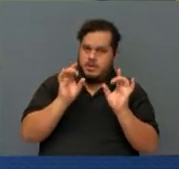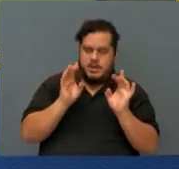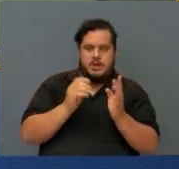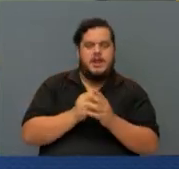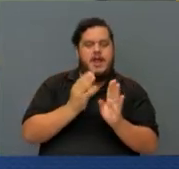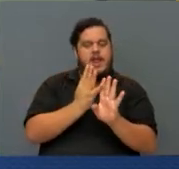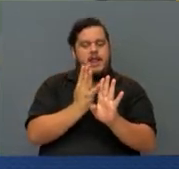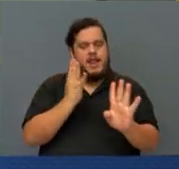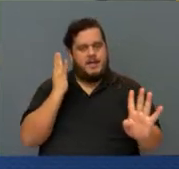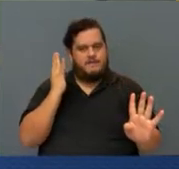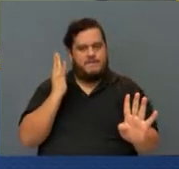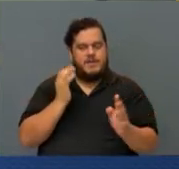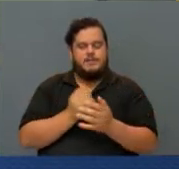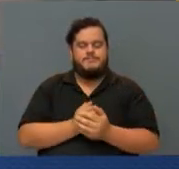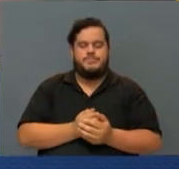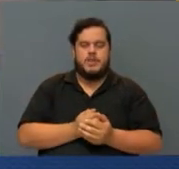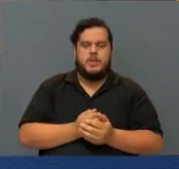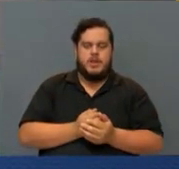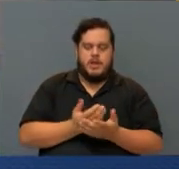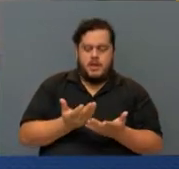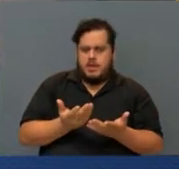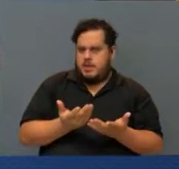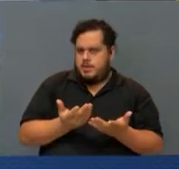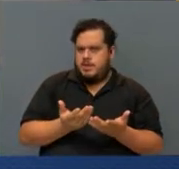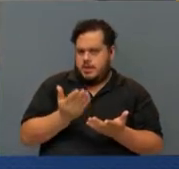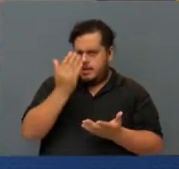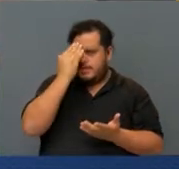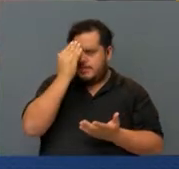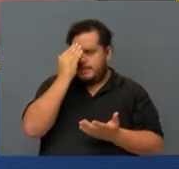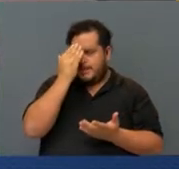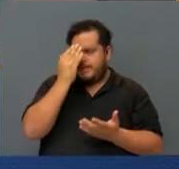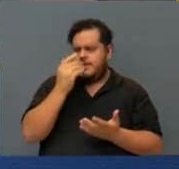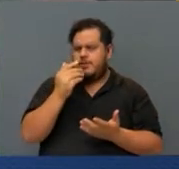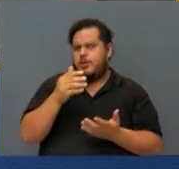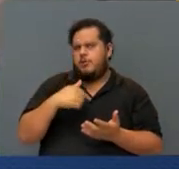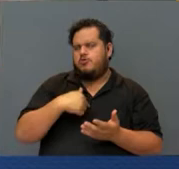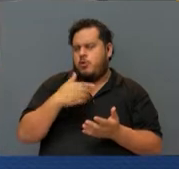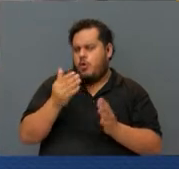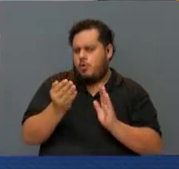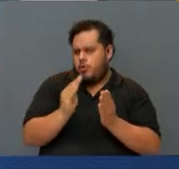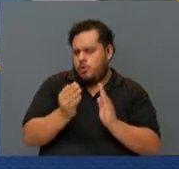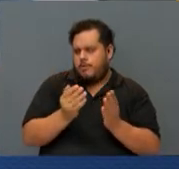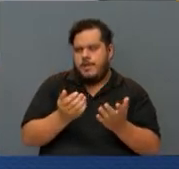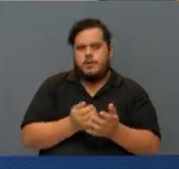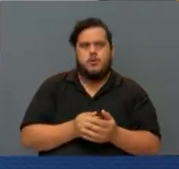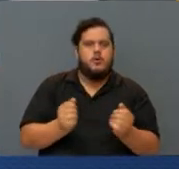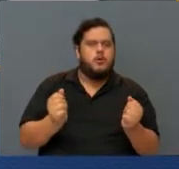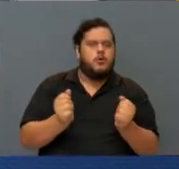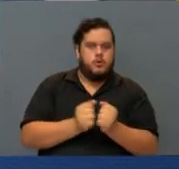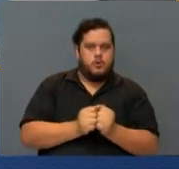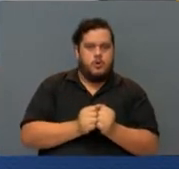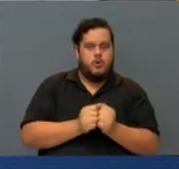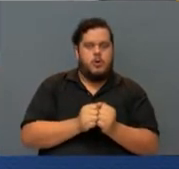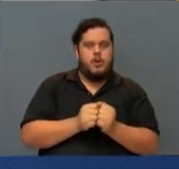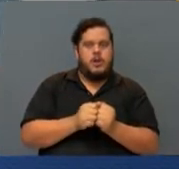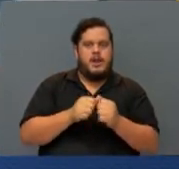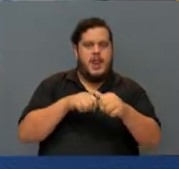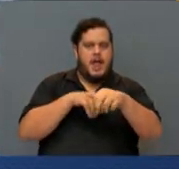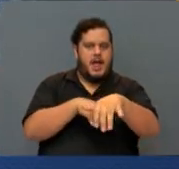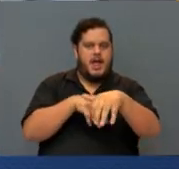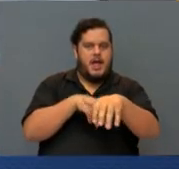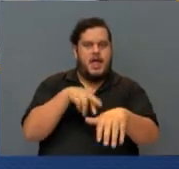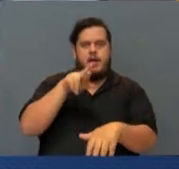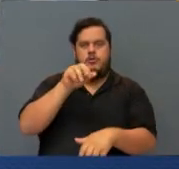fila es más sabe con qué lo lo comparo yo con la romería cuando se hace la